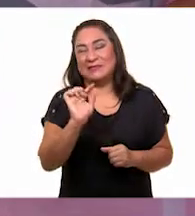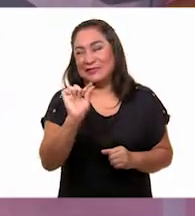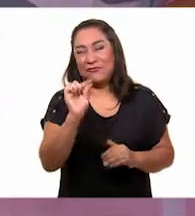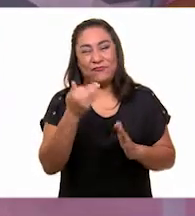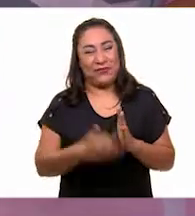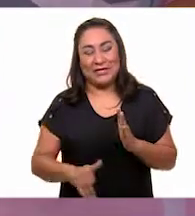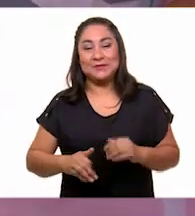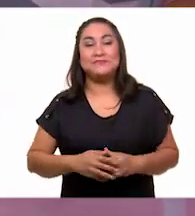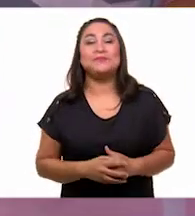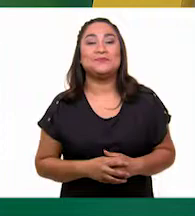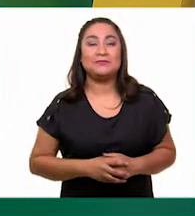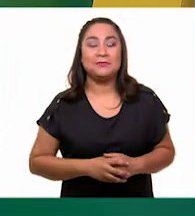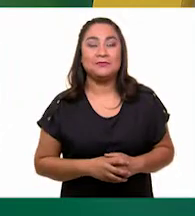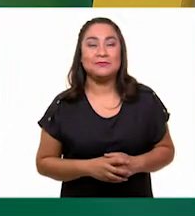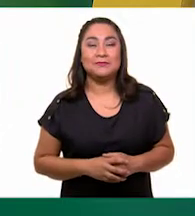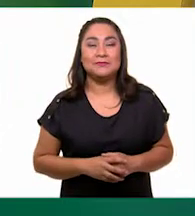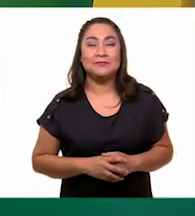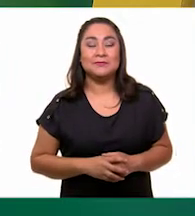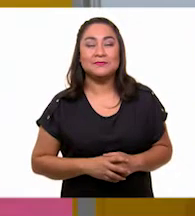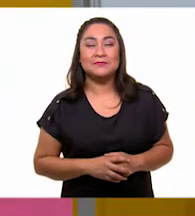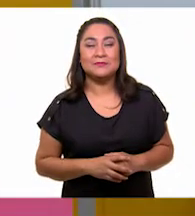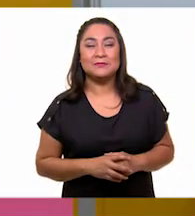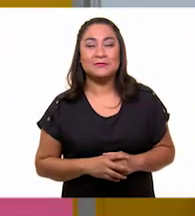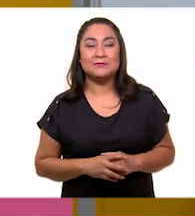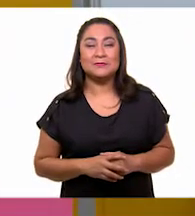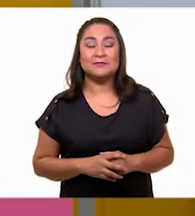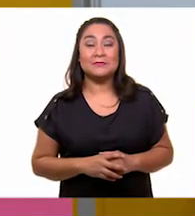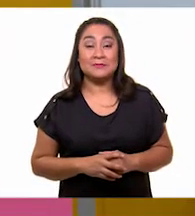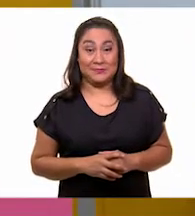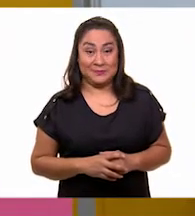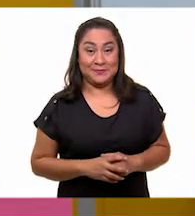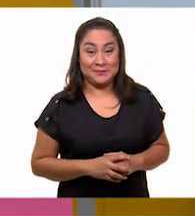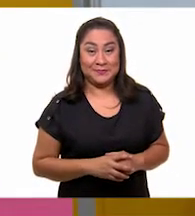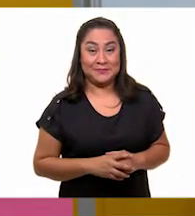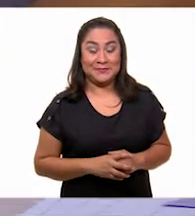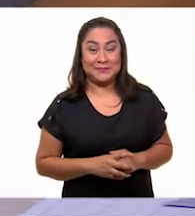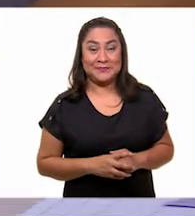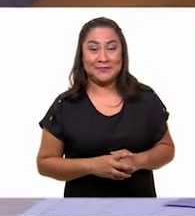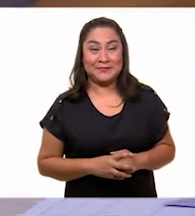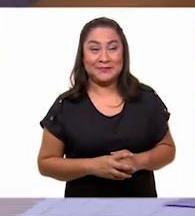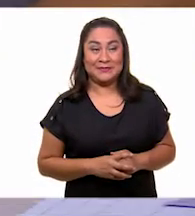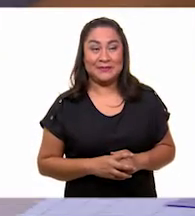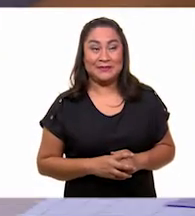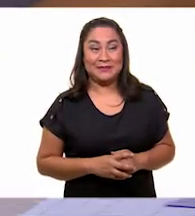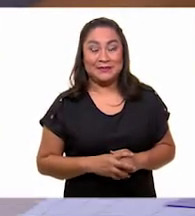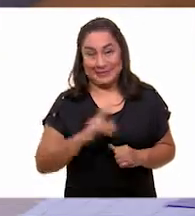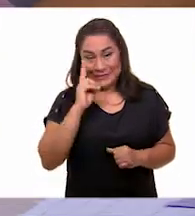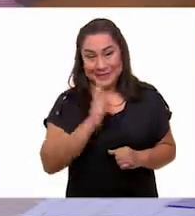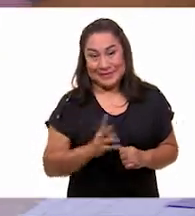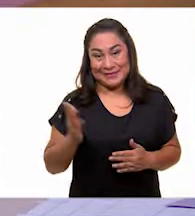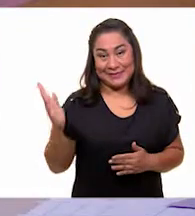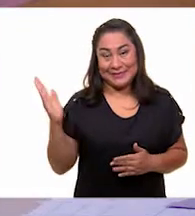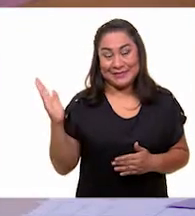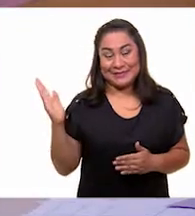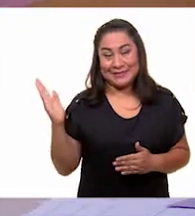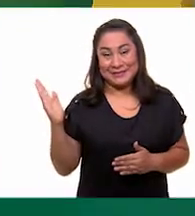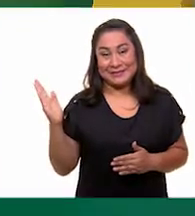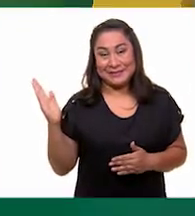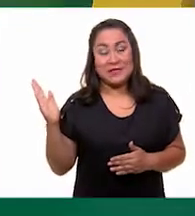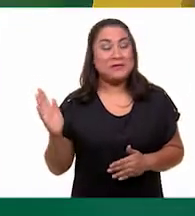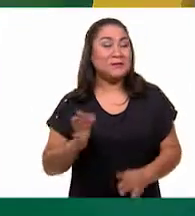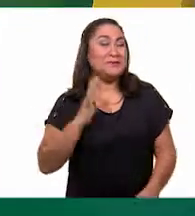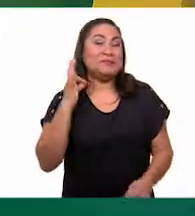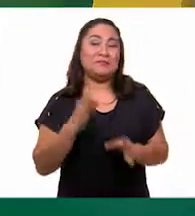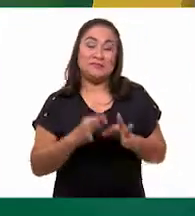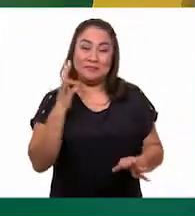llenarse. Se llena, se llena, se llena, se llena y... Vamos a llenarla. ¡Se llenó! Y ahí está.